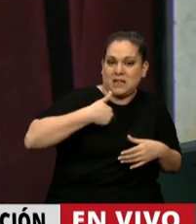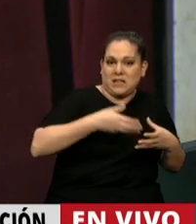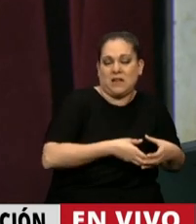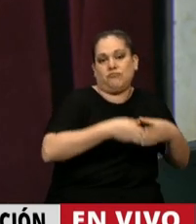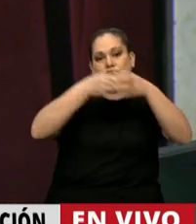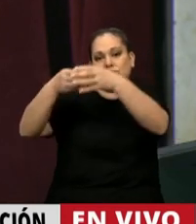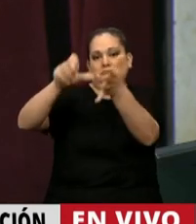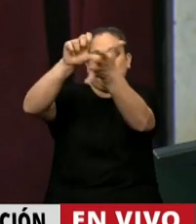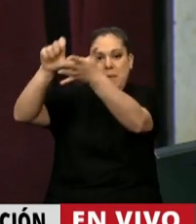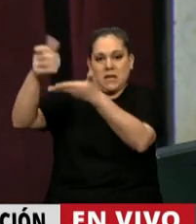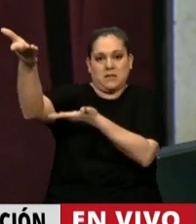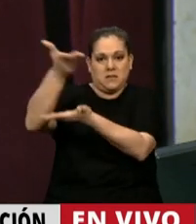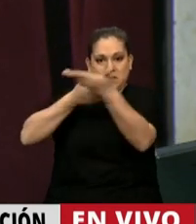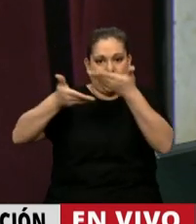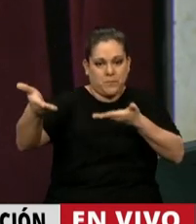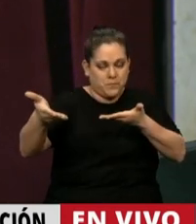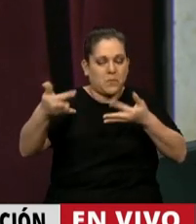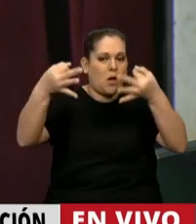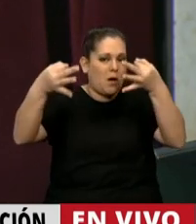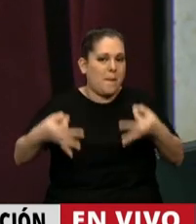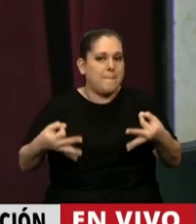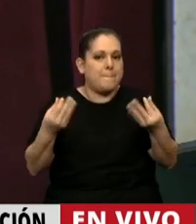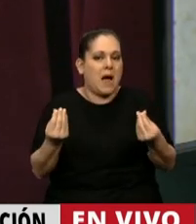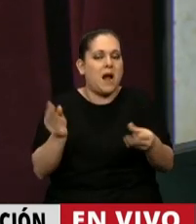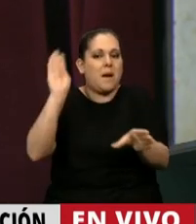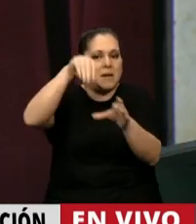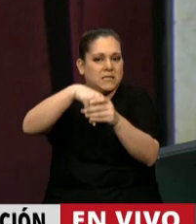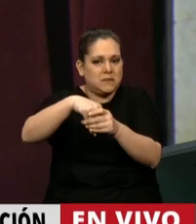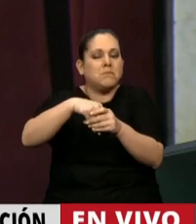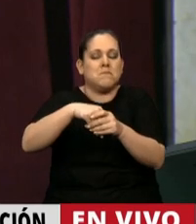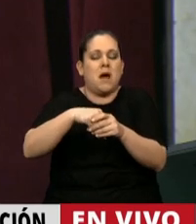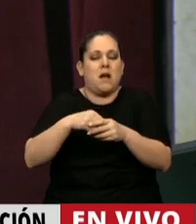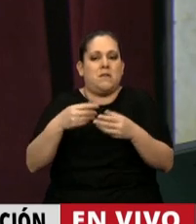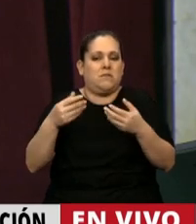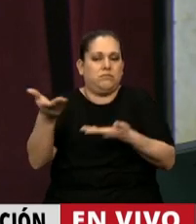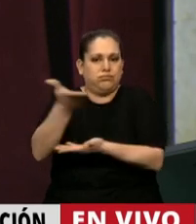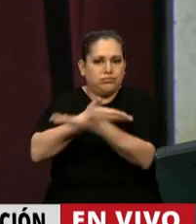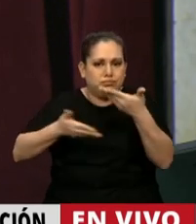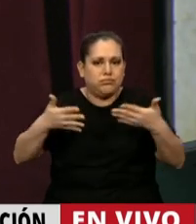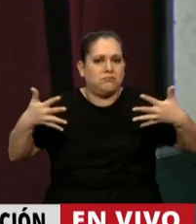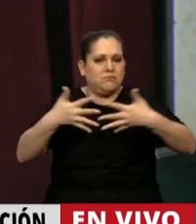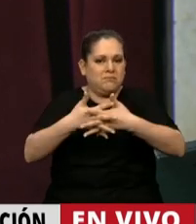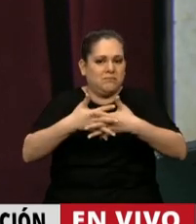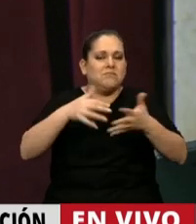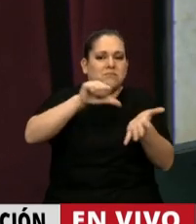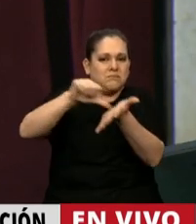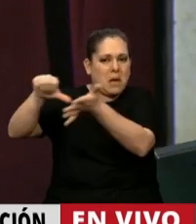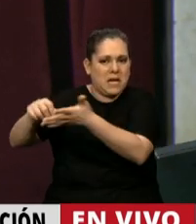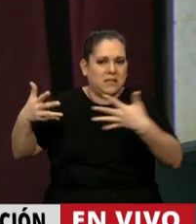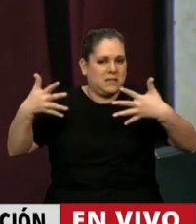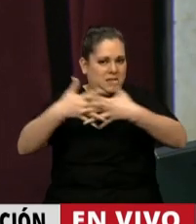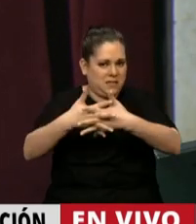fuerzas nacionales, según corresponda, para participar en los ejercicios contemplados en el programa de